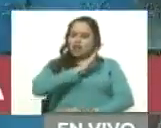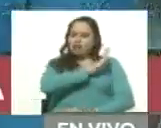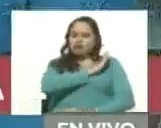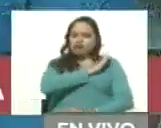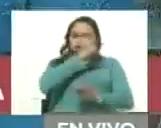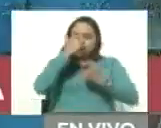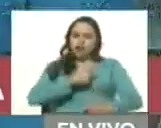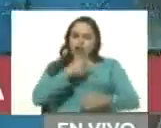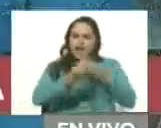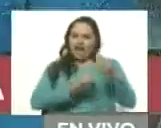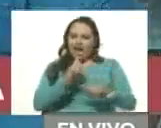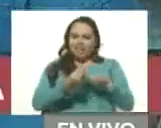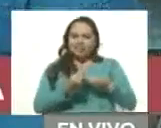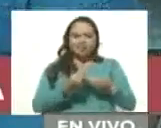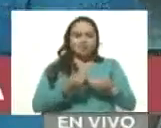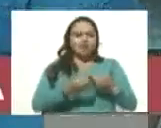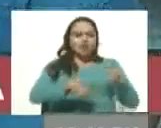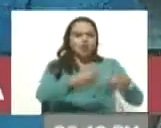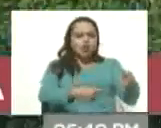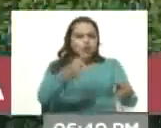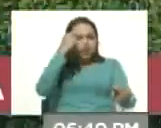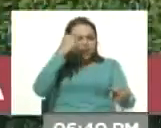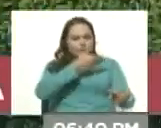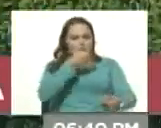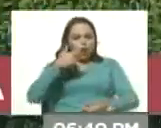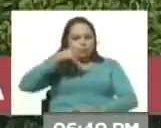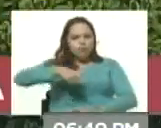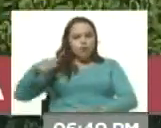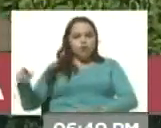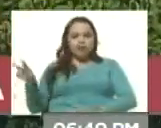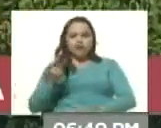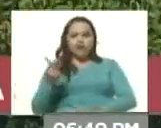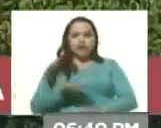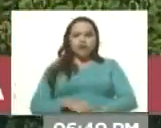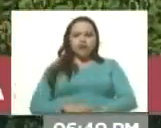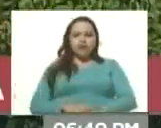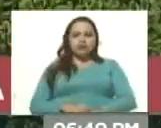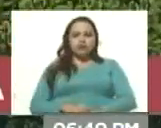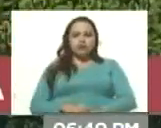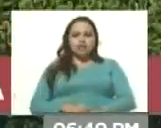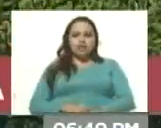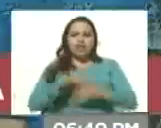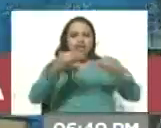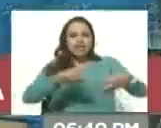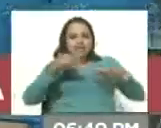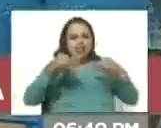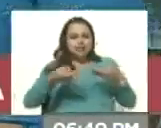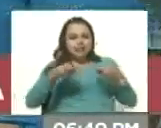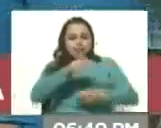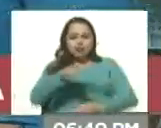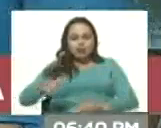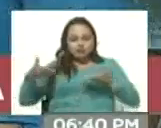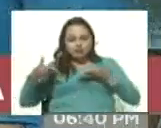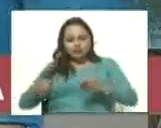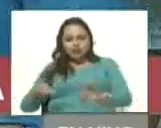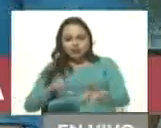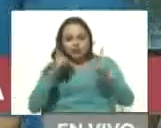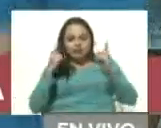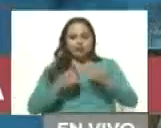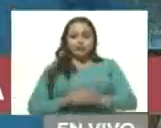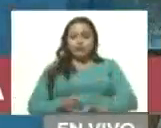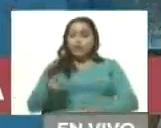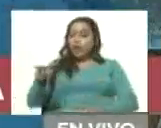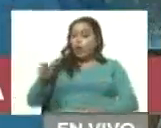nos hace que sigamos cada día más y mejores venezolanos el ser siempre guaireños y guareña señor jesús última